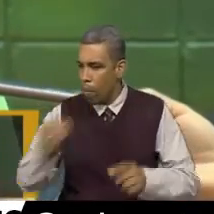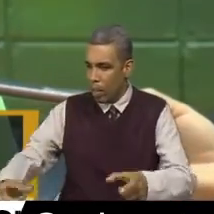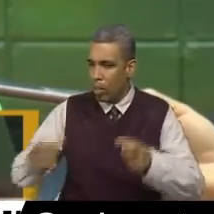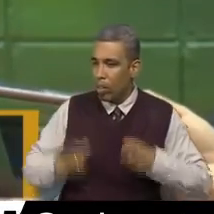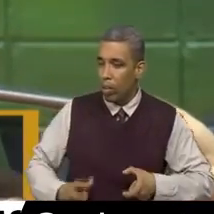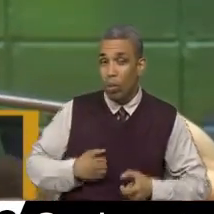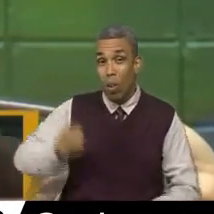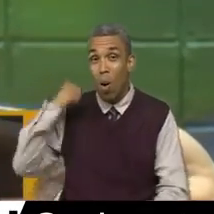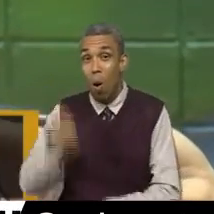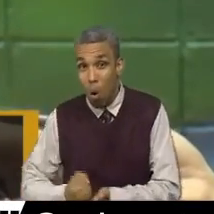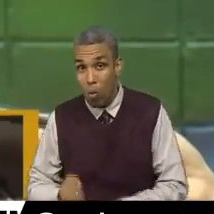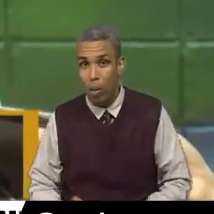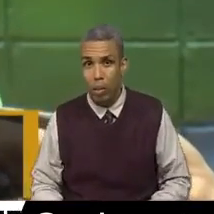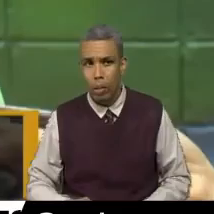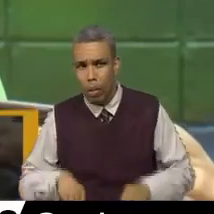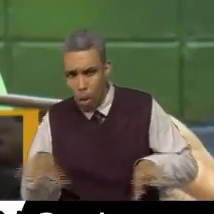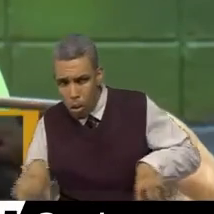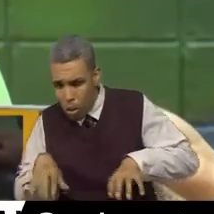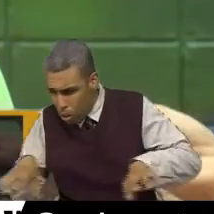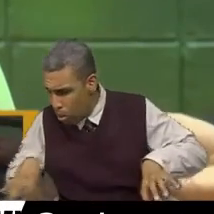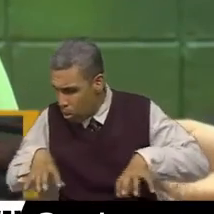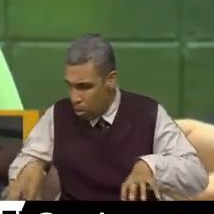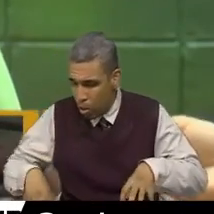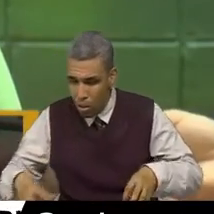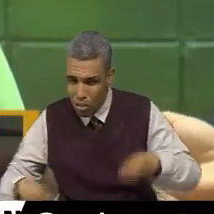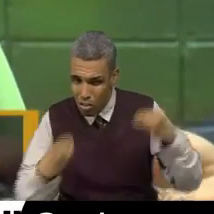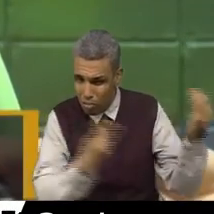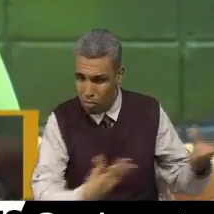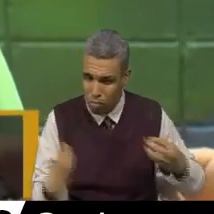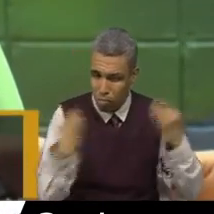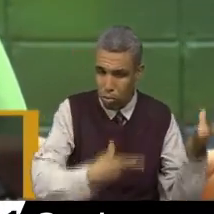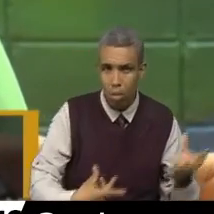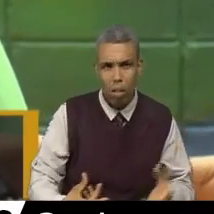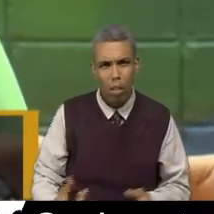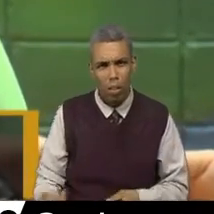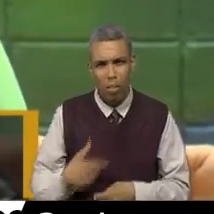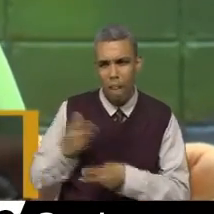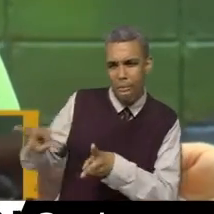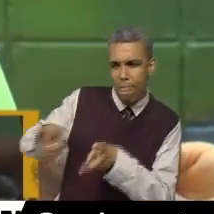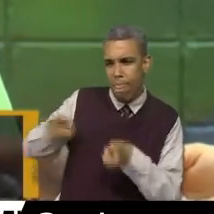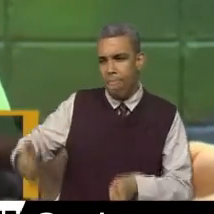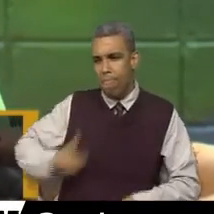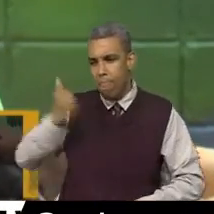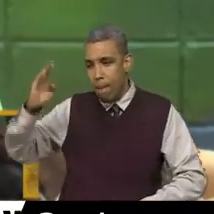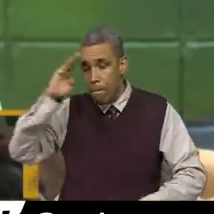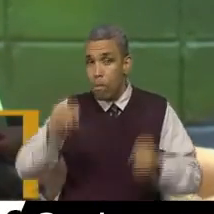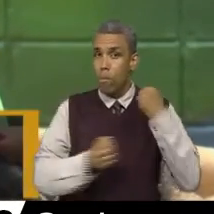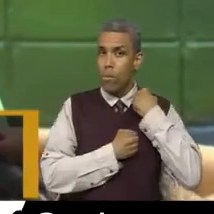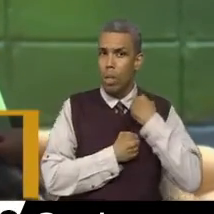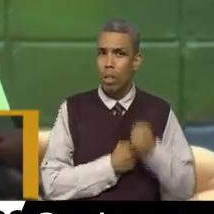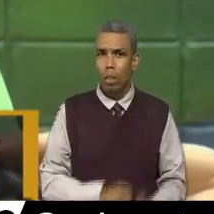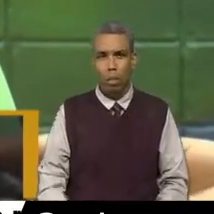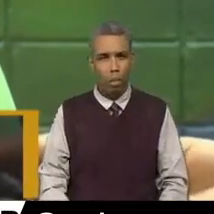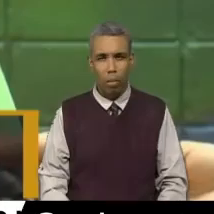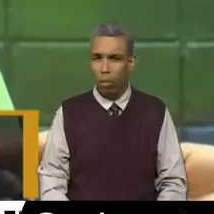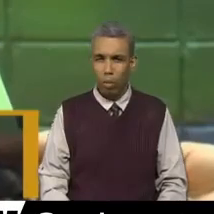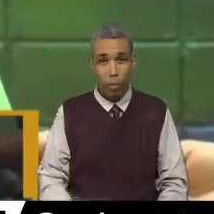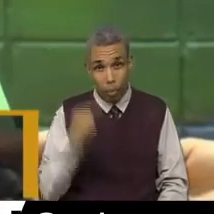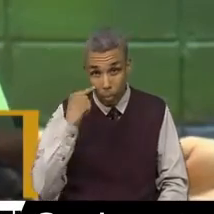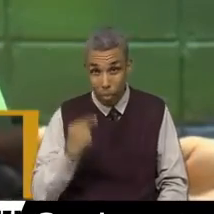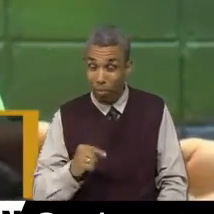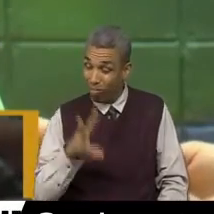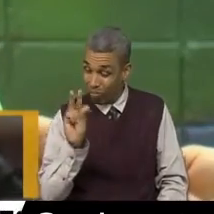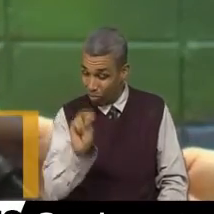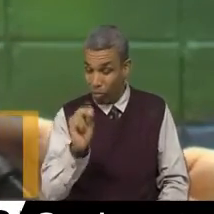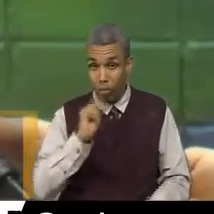coca. Eso es estigmatizar y señalar. Como le digo, esta misión de preventiva, de verificación, se va a